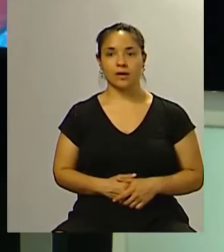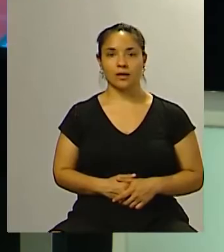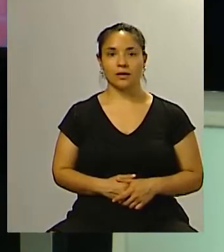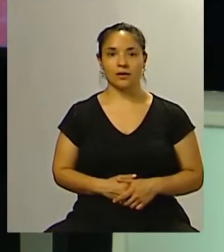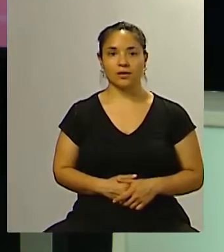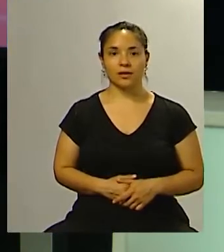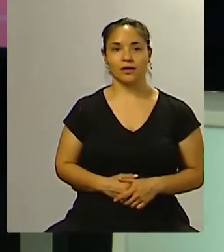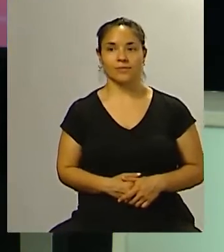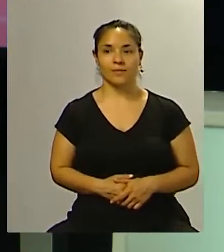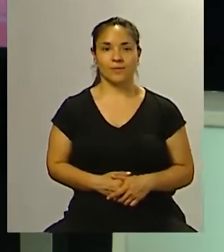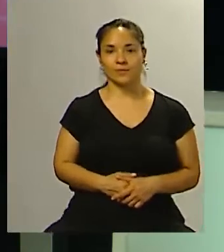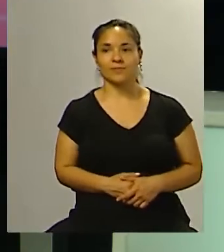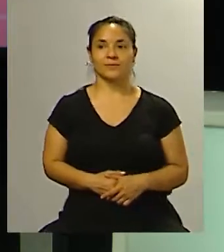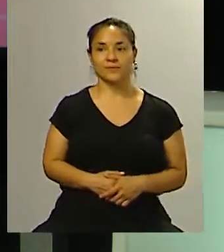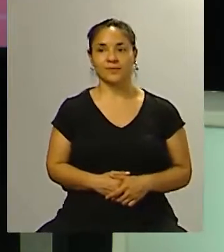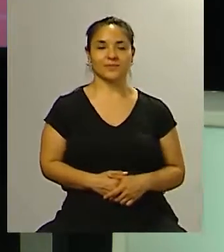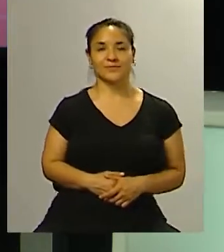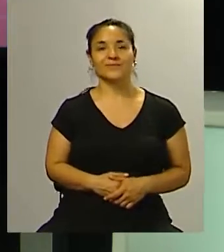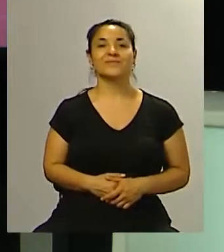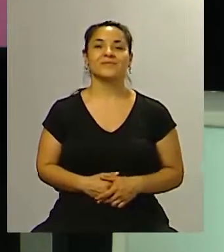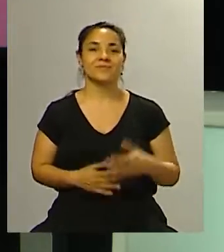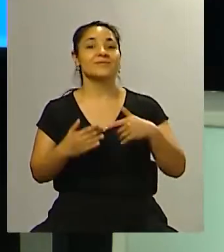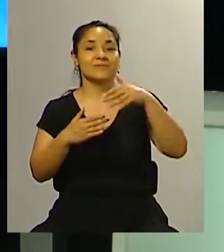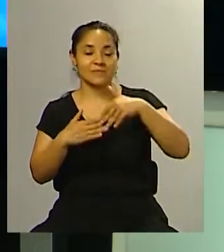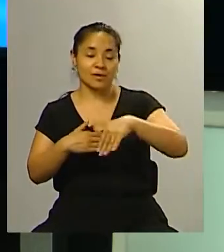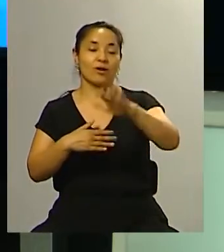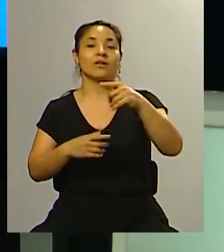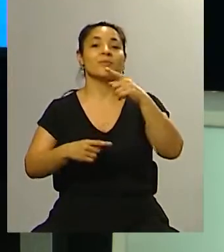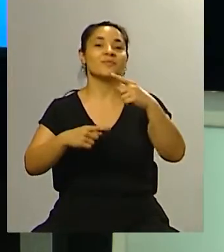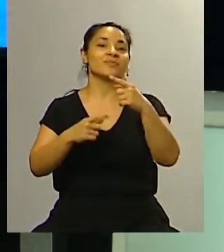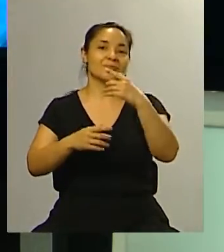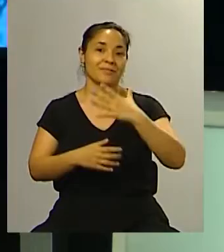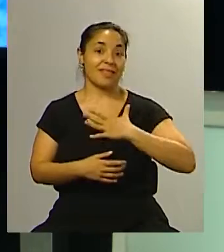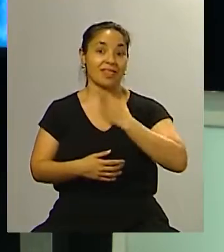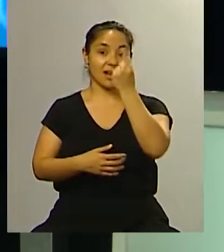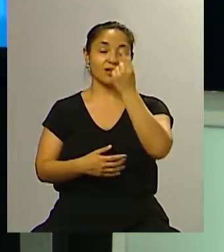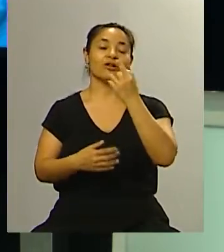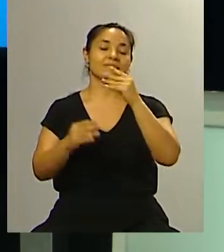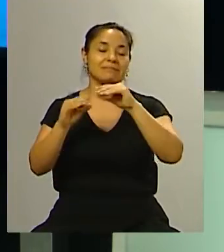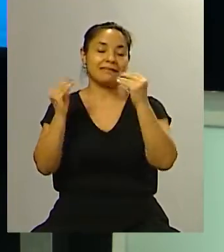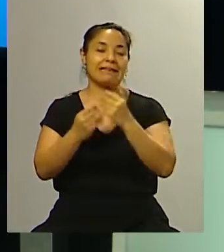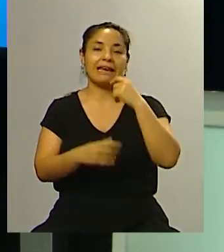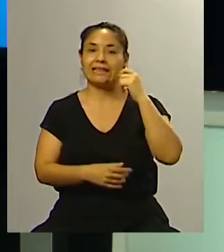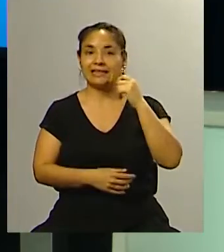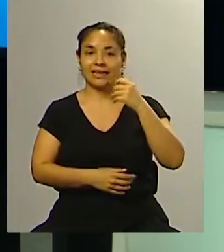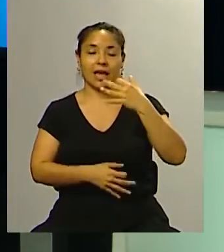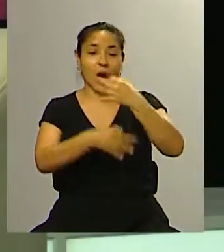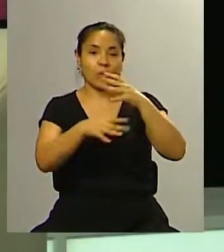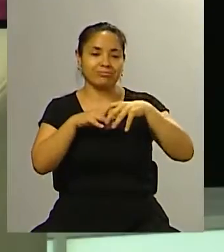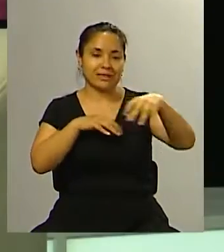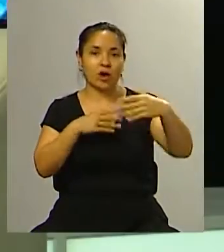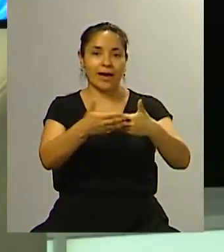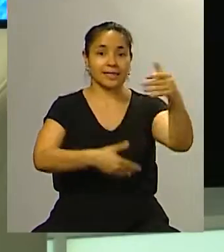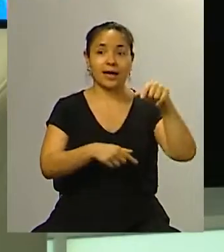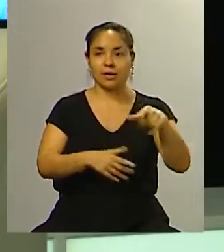Bueno, seguimos aquí en Chat Político con la directora de Evaluación Educativa de la Dirección General de Escuelas, Romina Durán, a quien, bueno, le vamos a preguntar